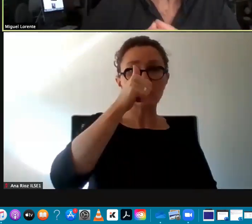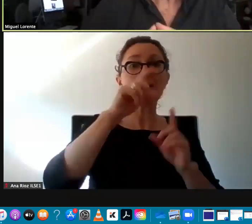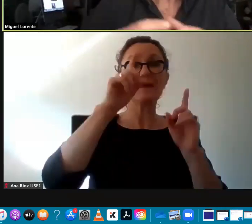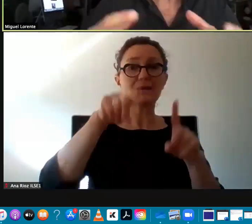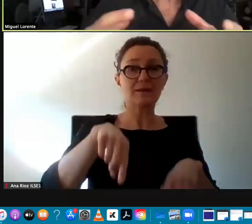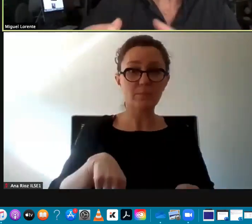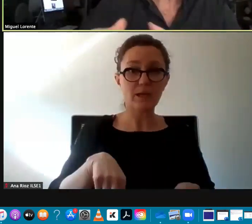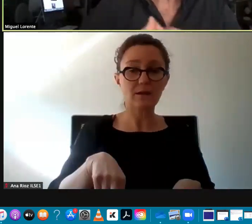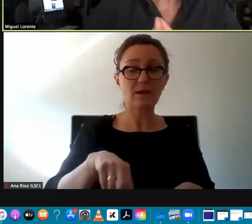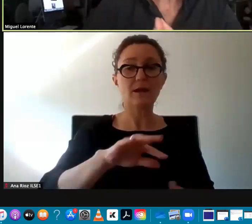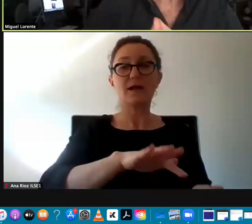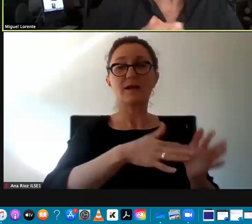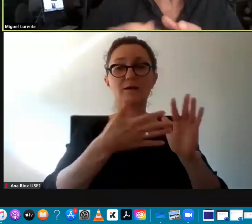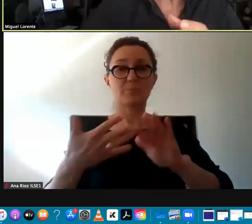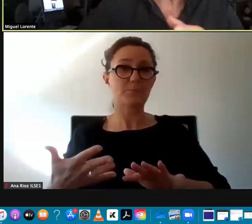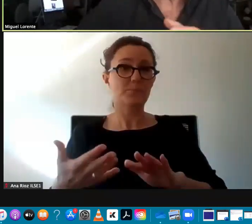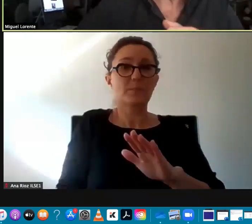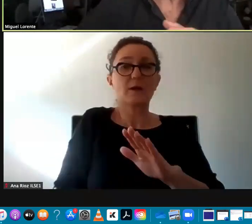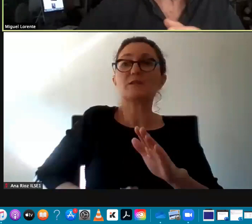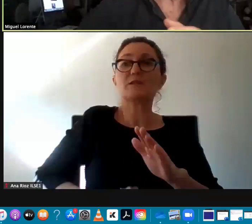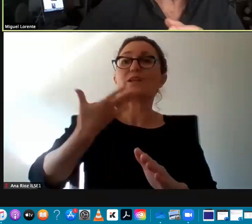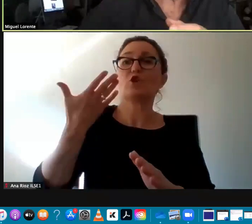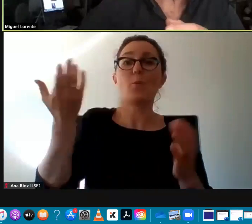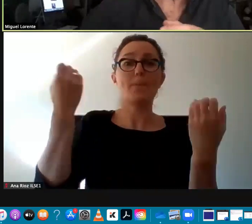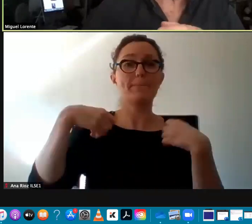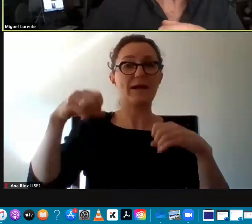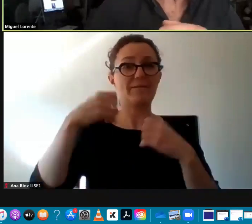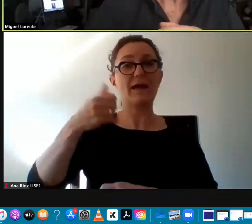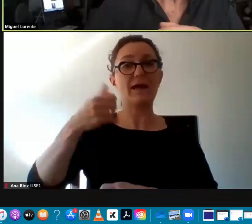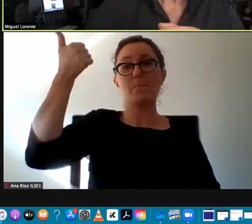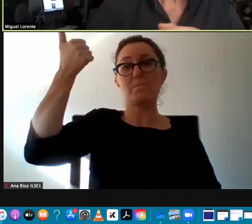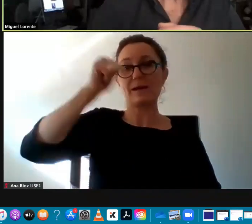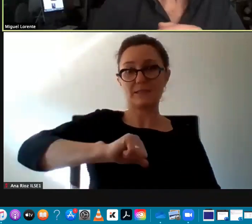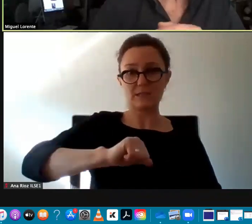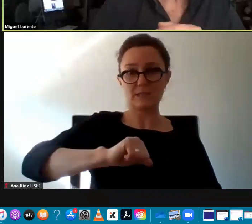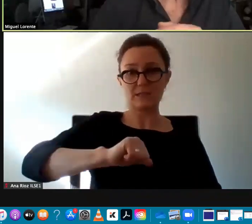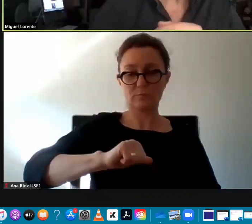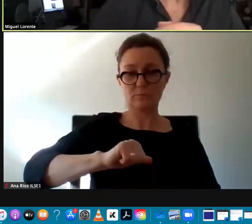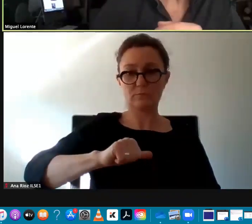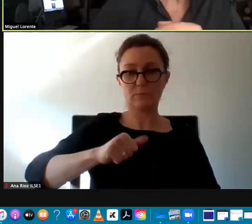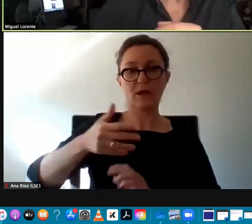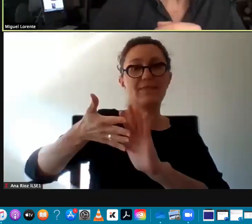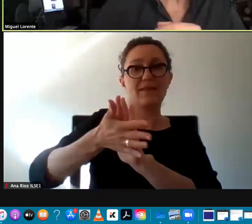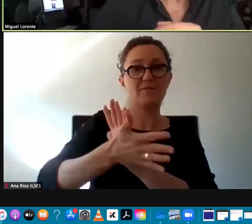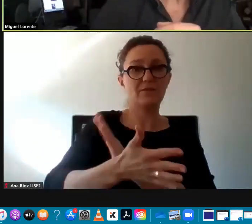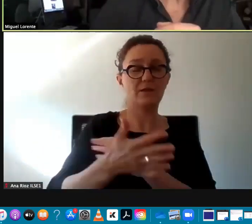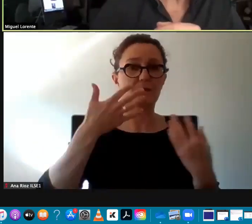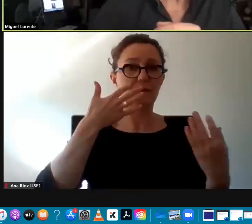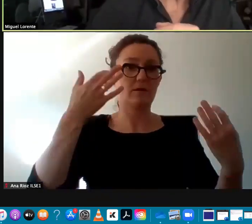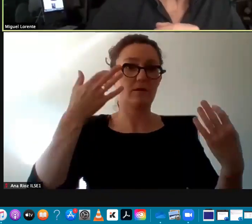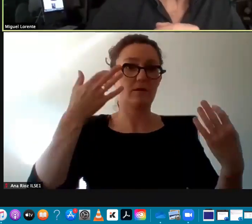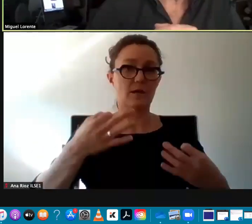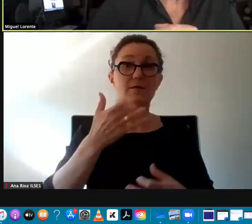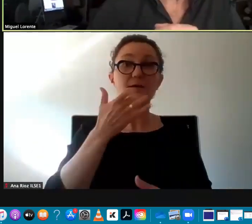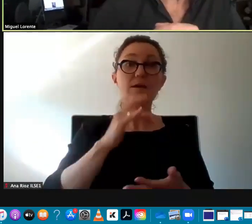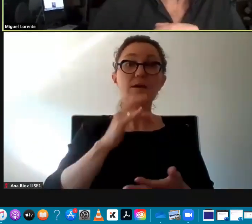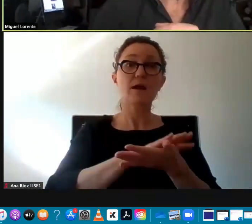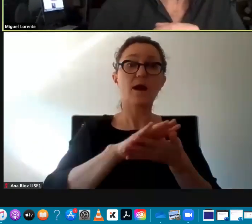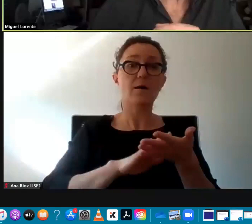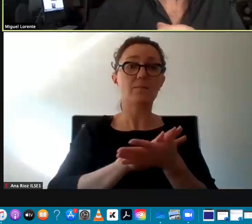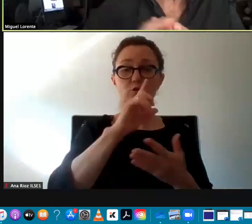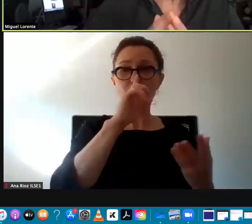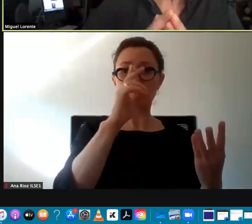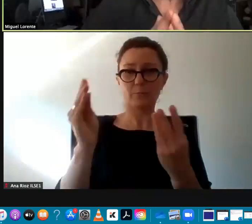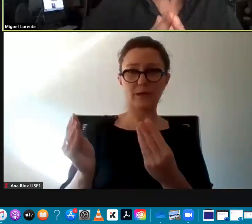del machismo que define completamente la realidad. Por eso, cuando hablamos de percepción